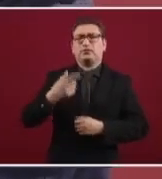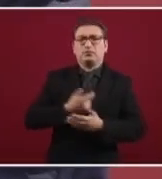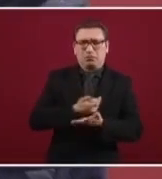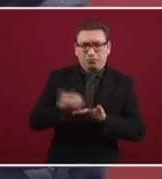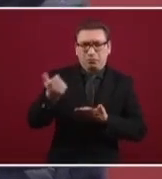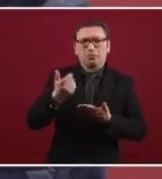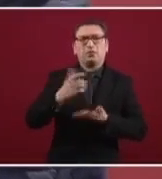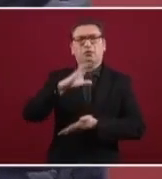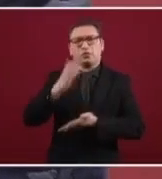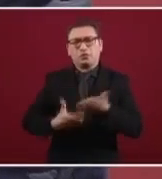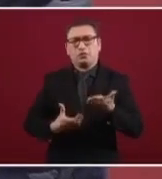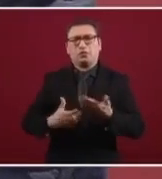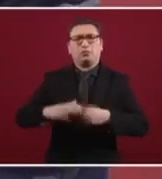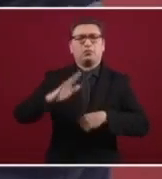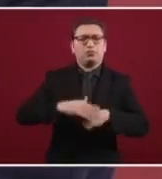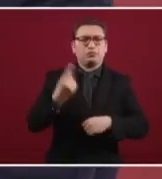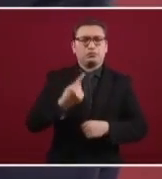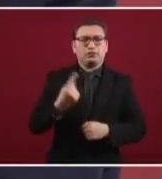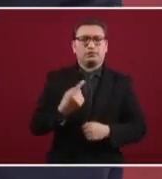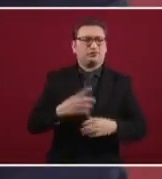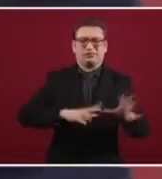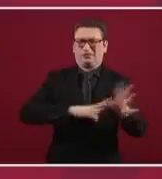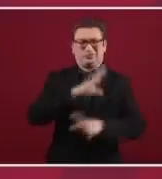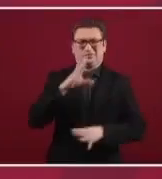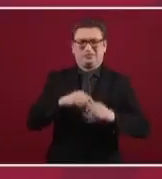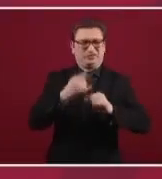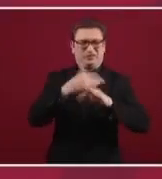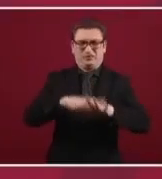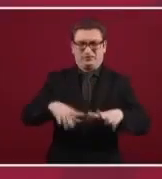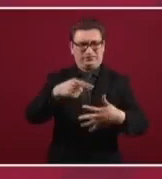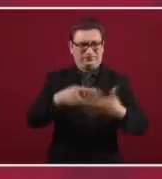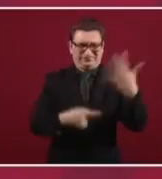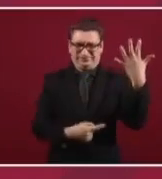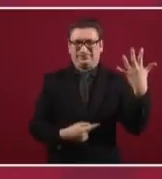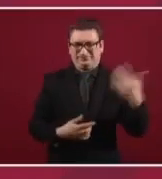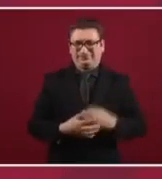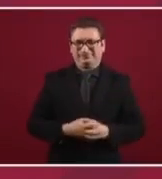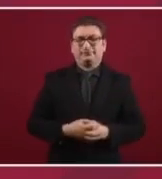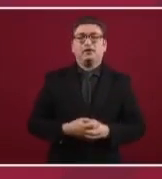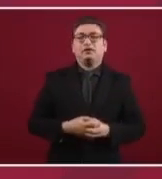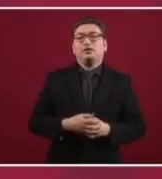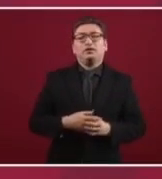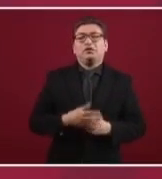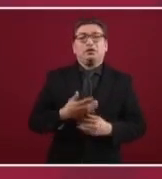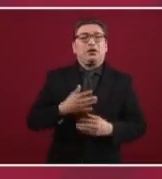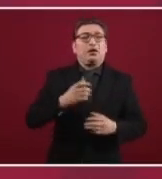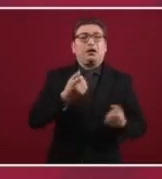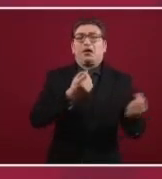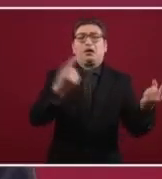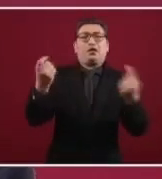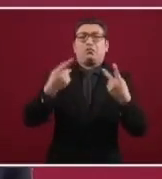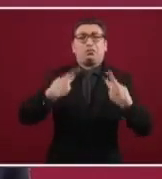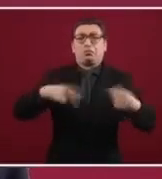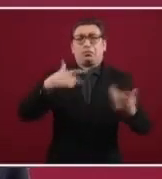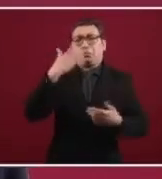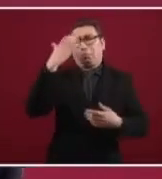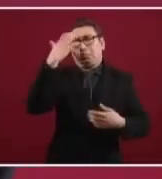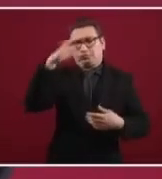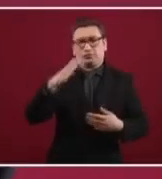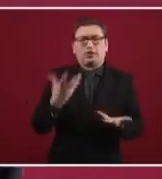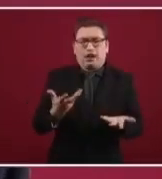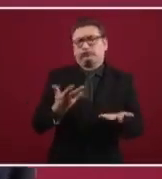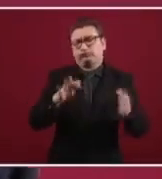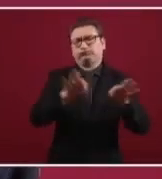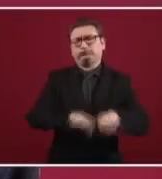contratar, todo esto que por lo general no se conoce, que es